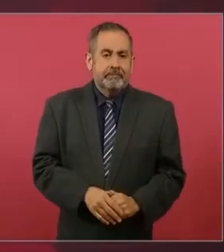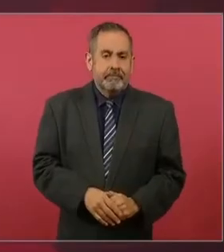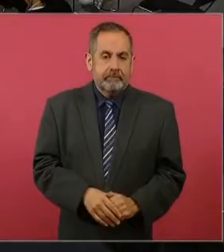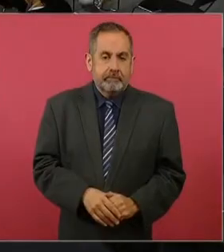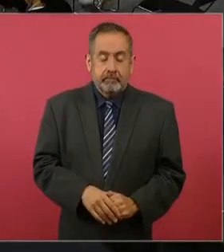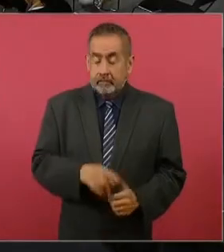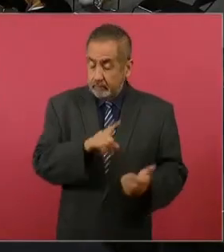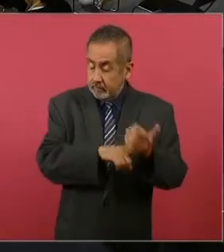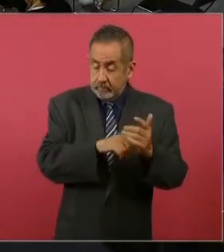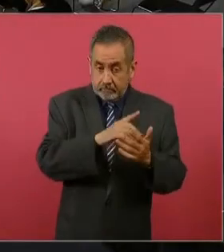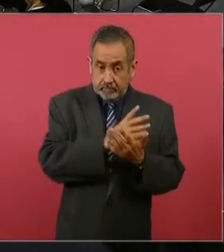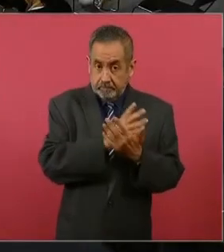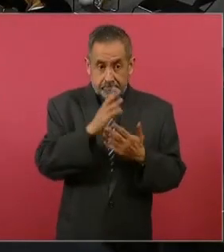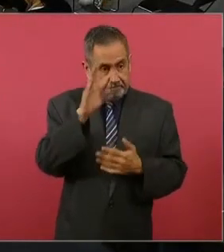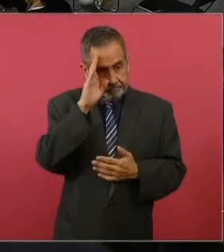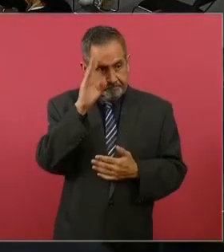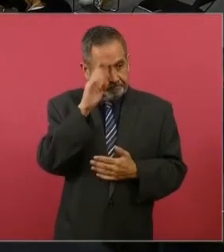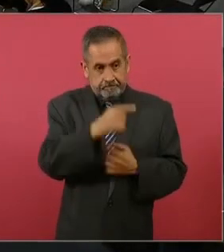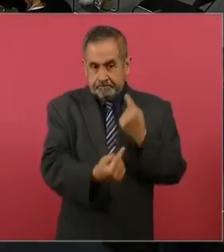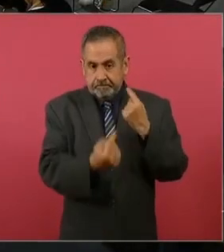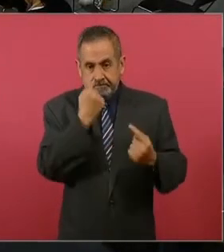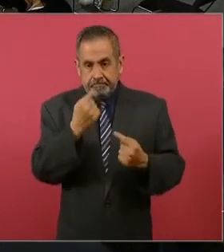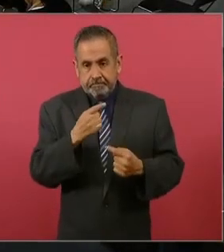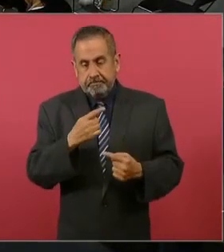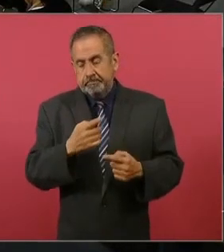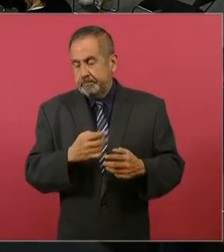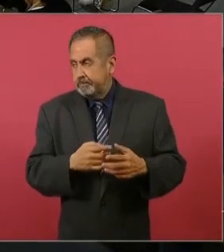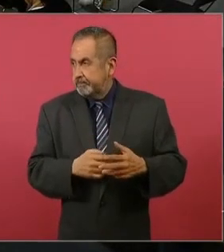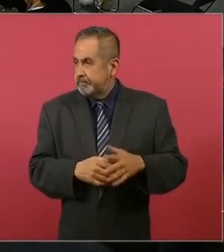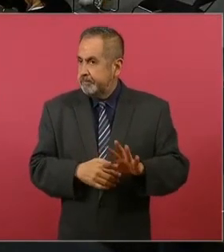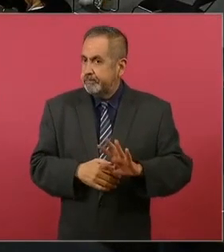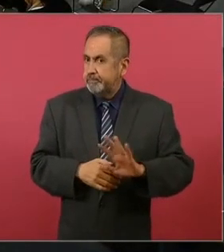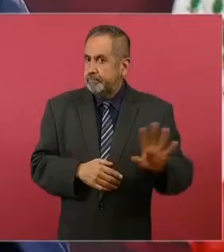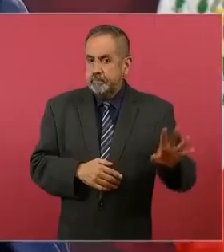han llegado a eso. Nada más que